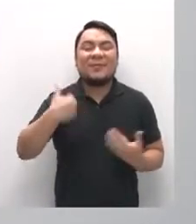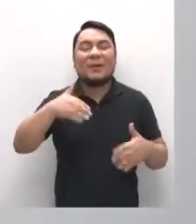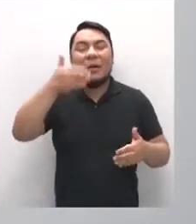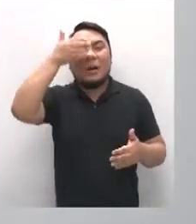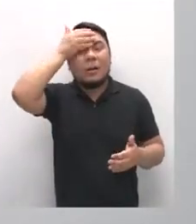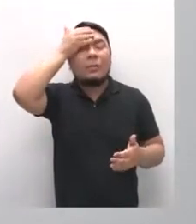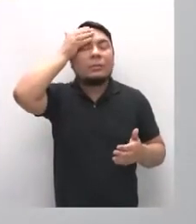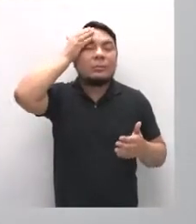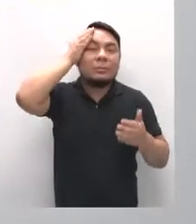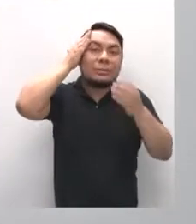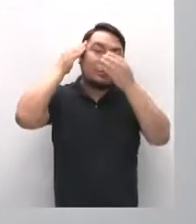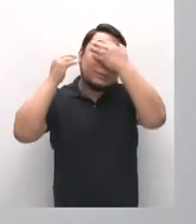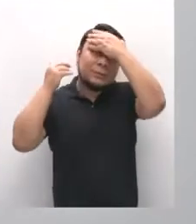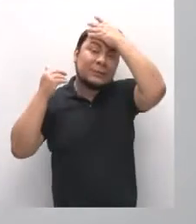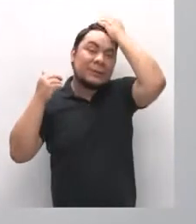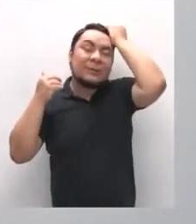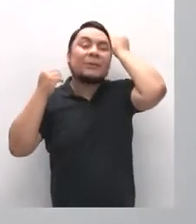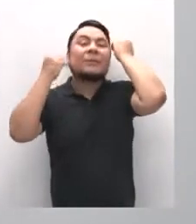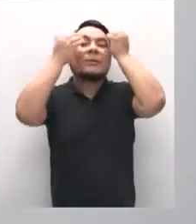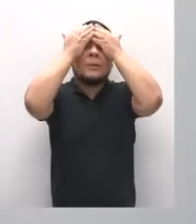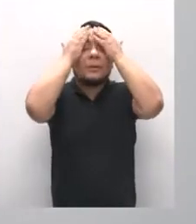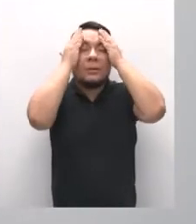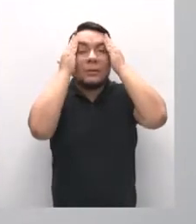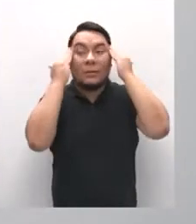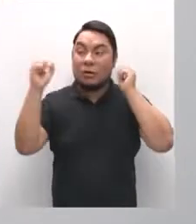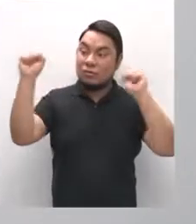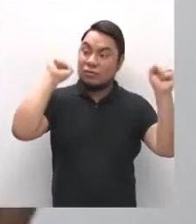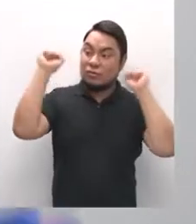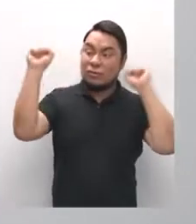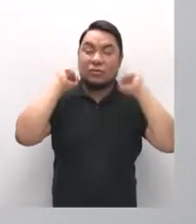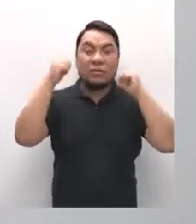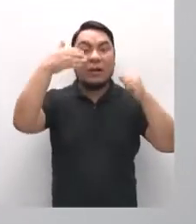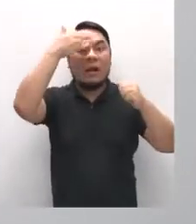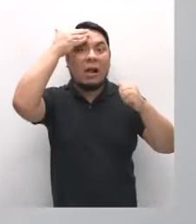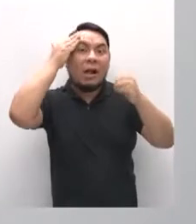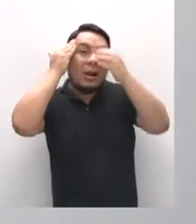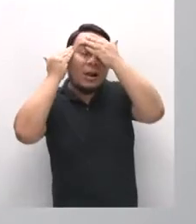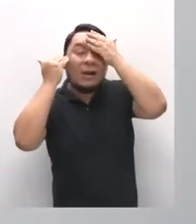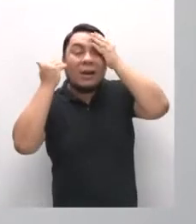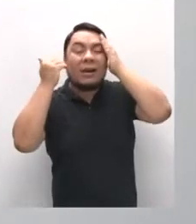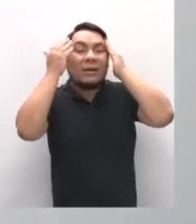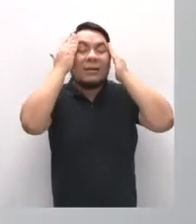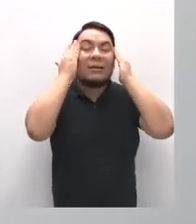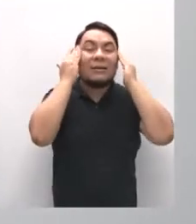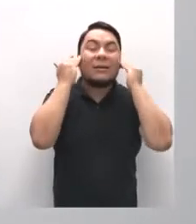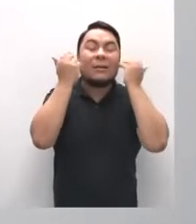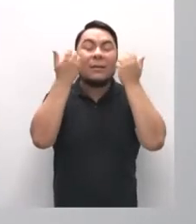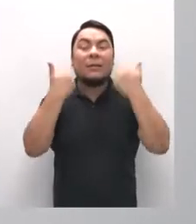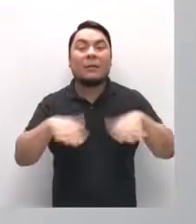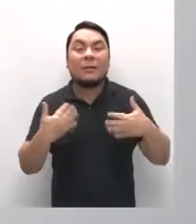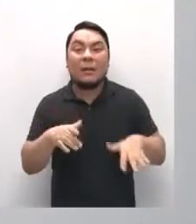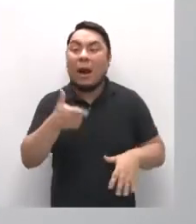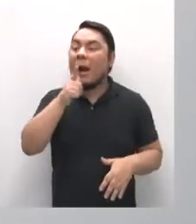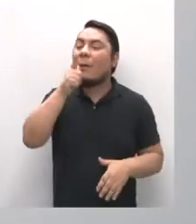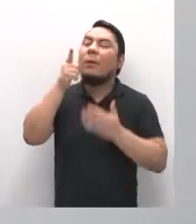Ahora sí, vamos a usar nuestra toalla para secarnos y nuestra agua para